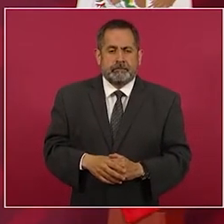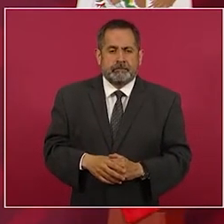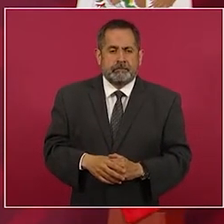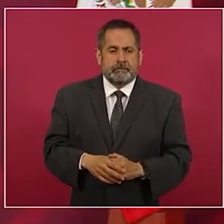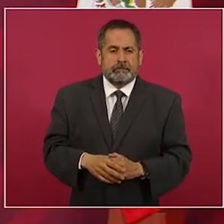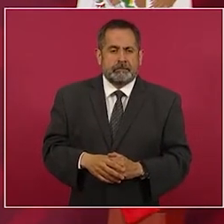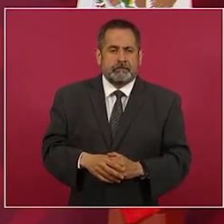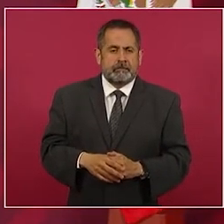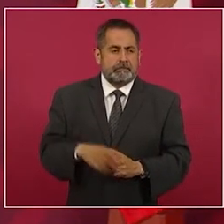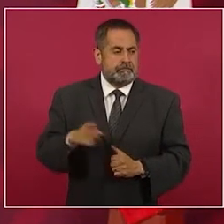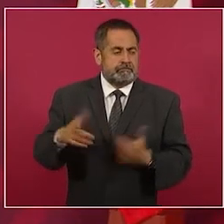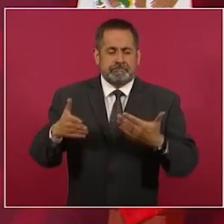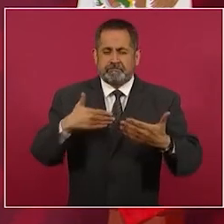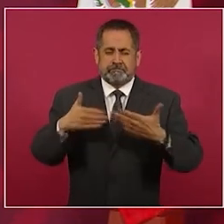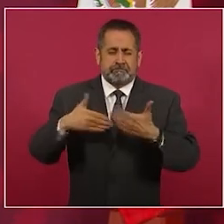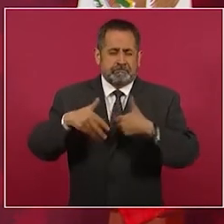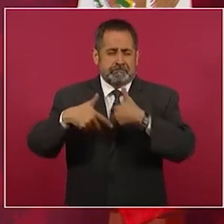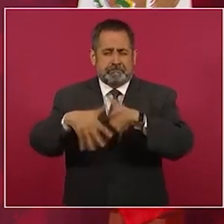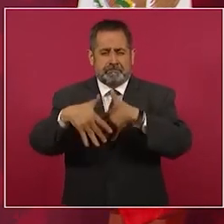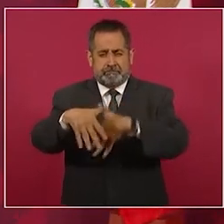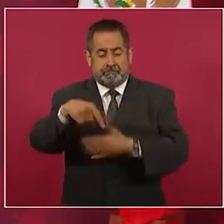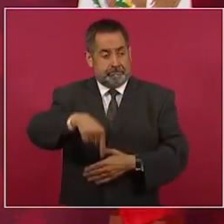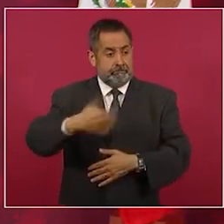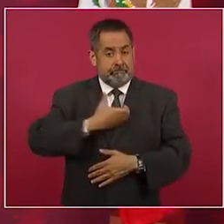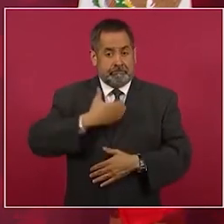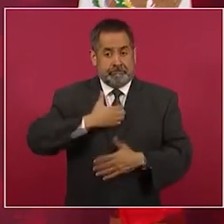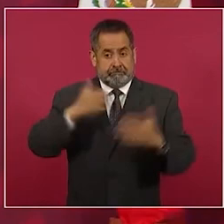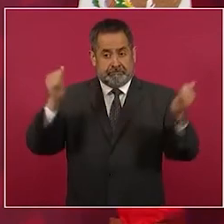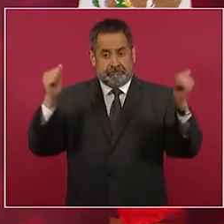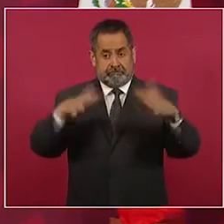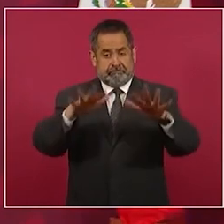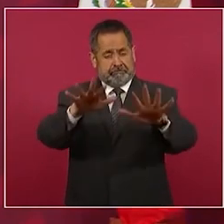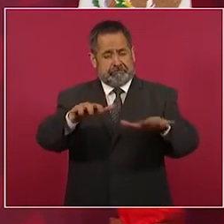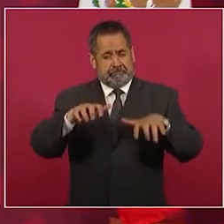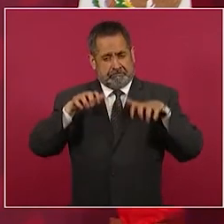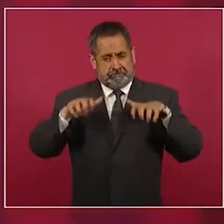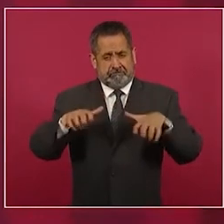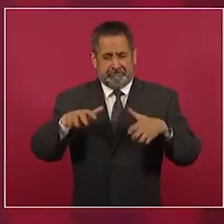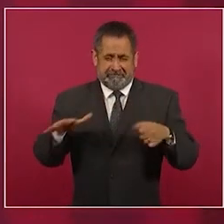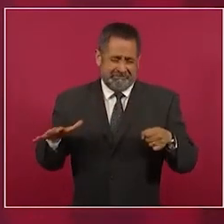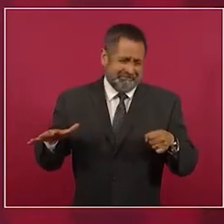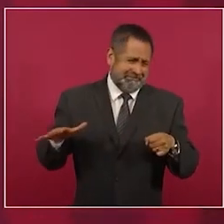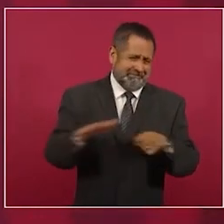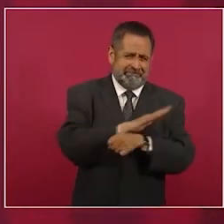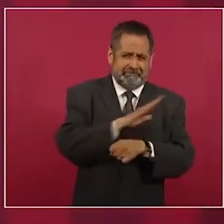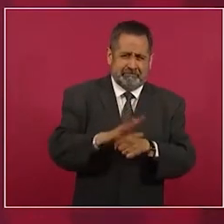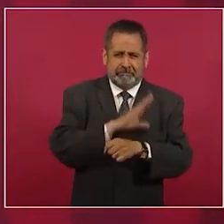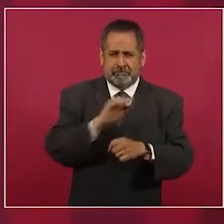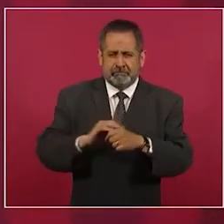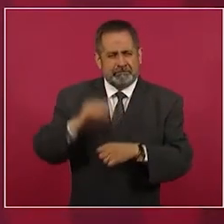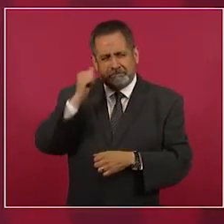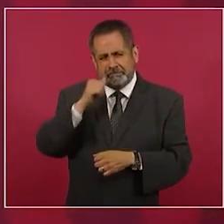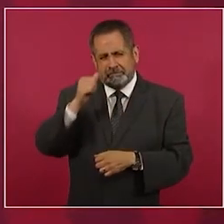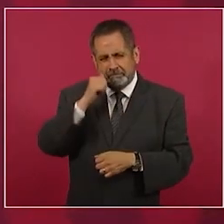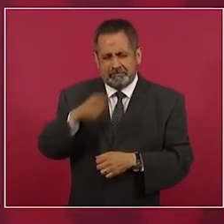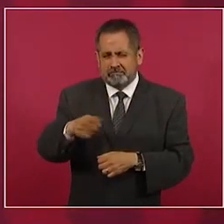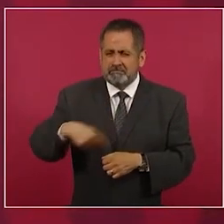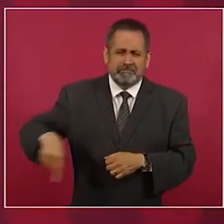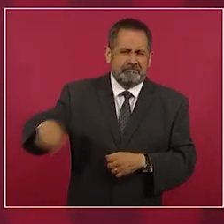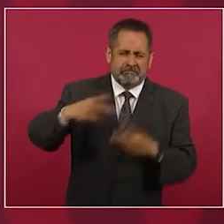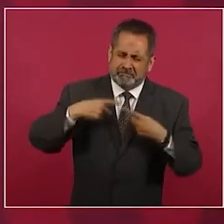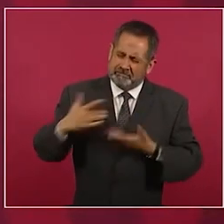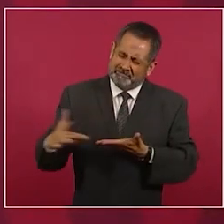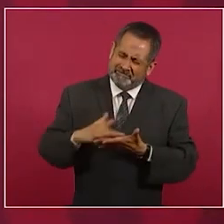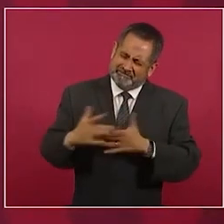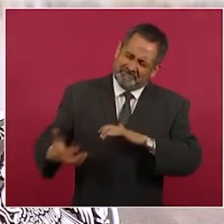Y un meeting aquí en el Zócalo. Se llenó la plaza. Lo de siempre, la solidaridad del